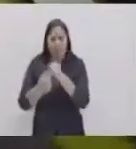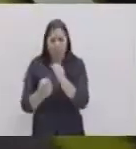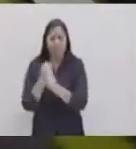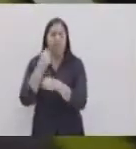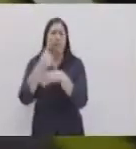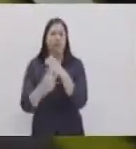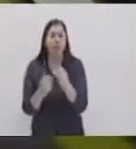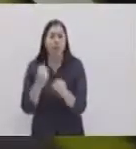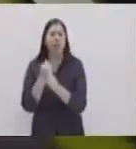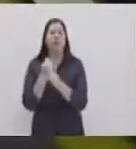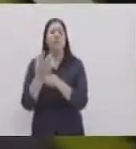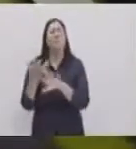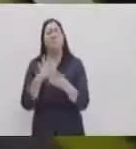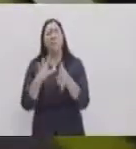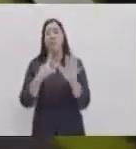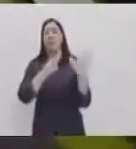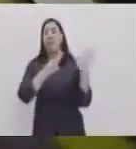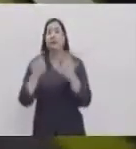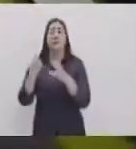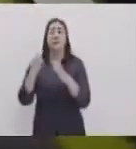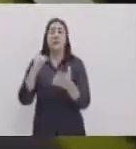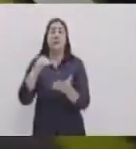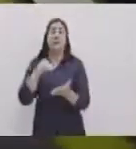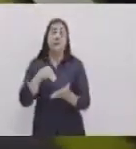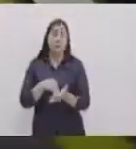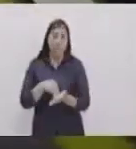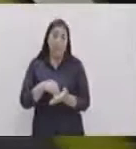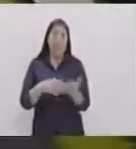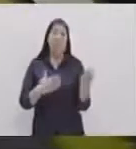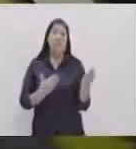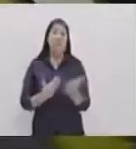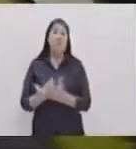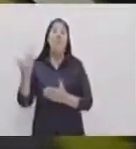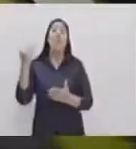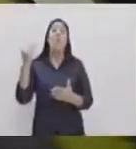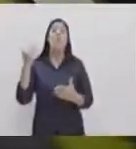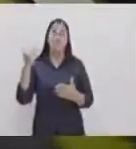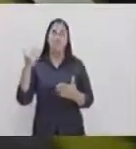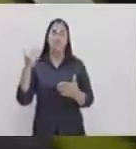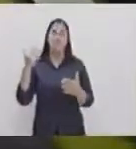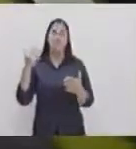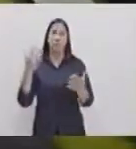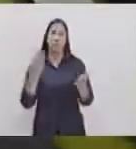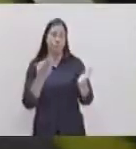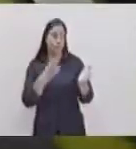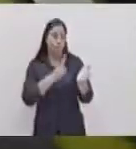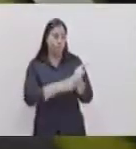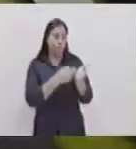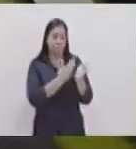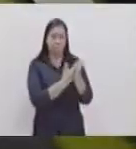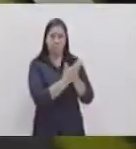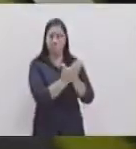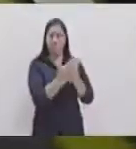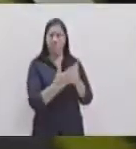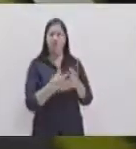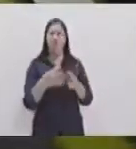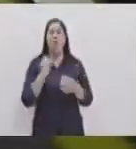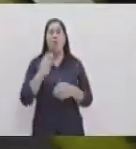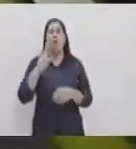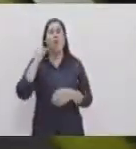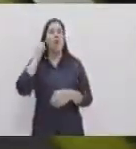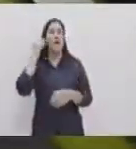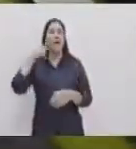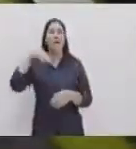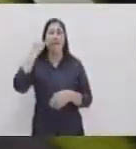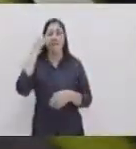un aproximado de 600.000 nuevos compuestos orgánicos. Son muchísimos. Imagínate, así